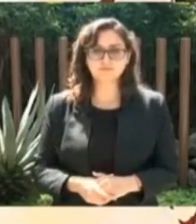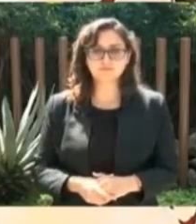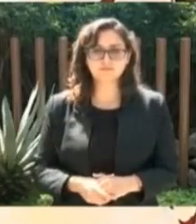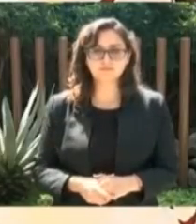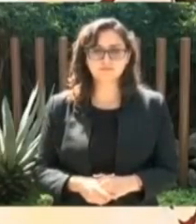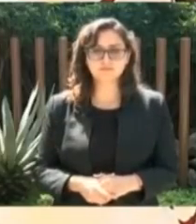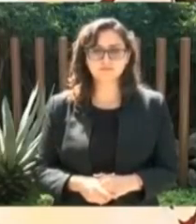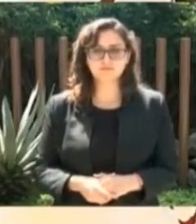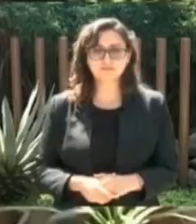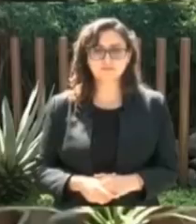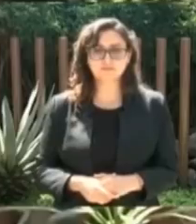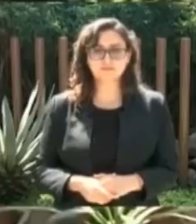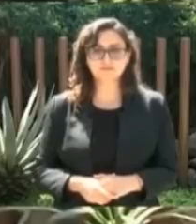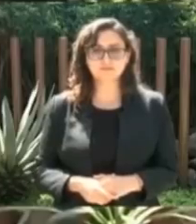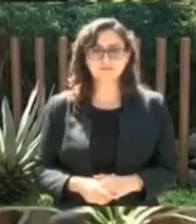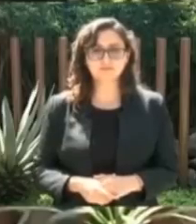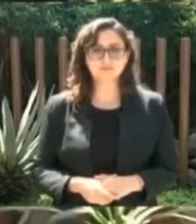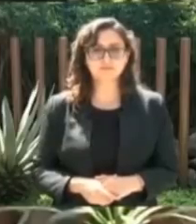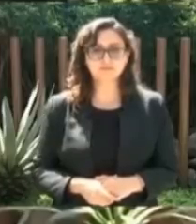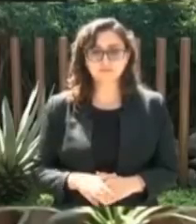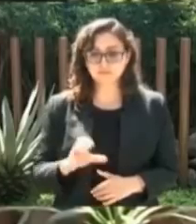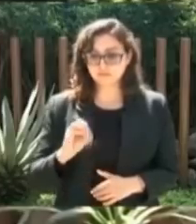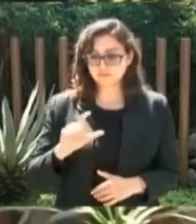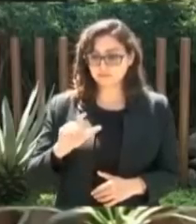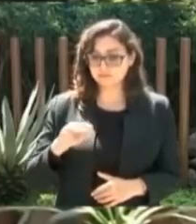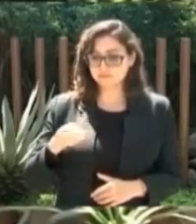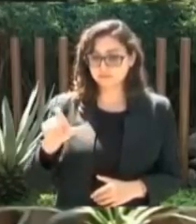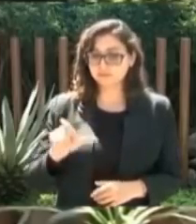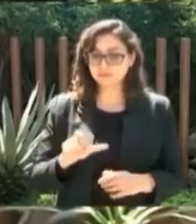Un fundador del colegio,